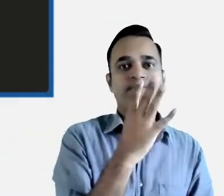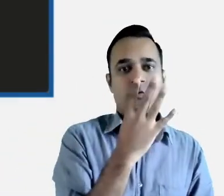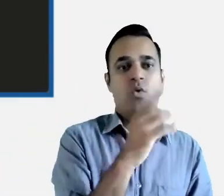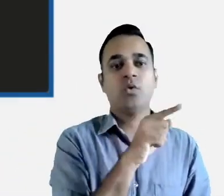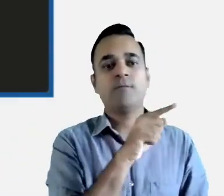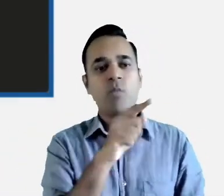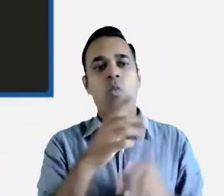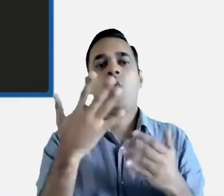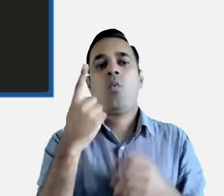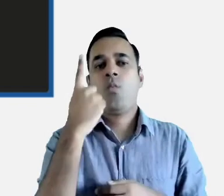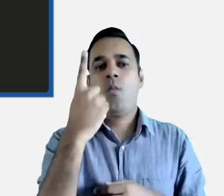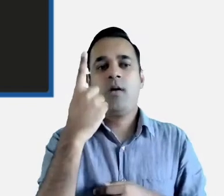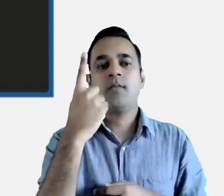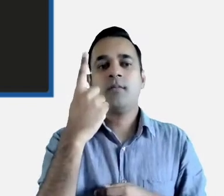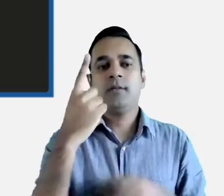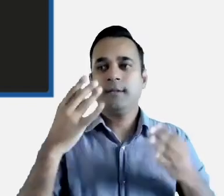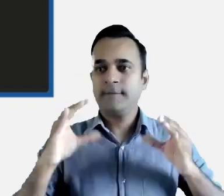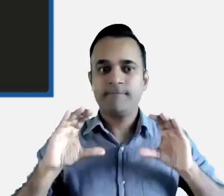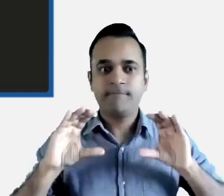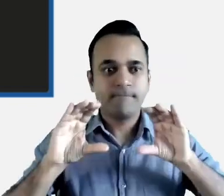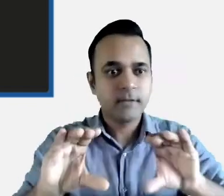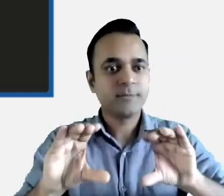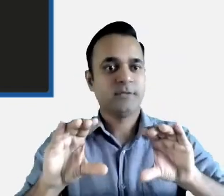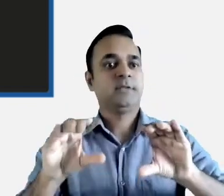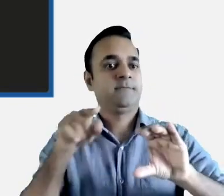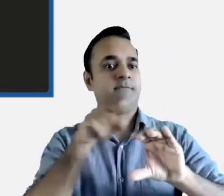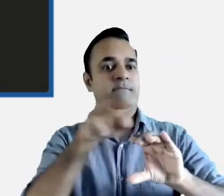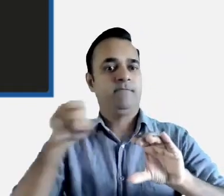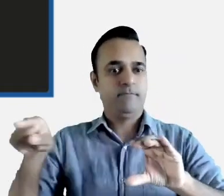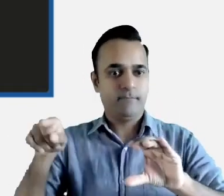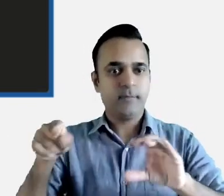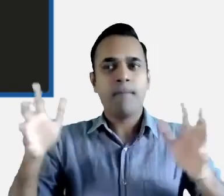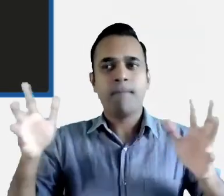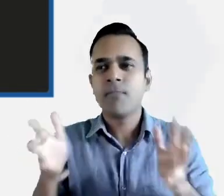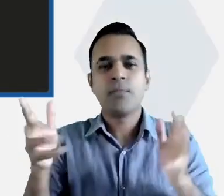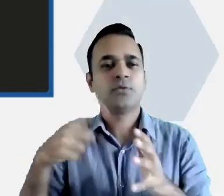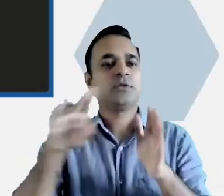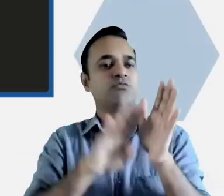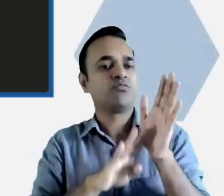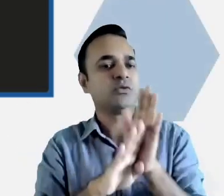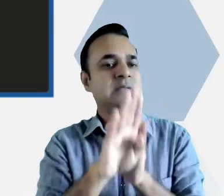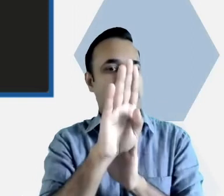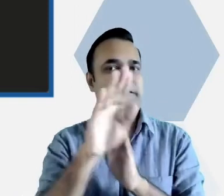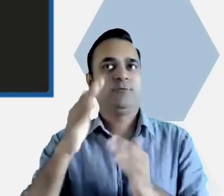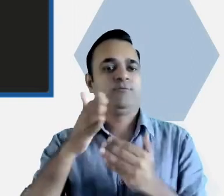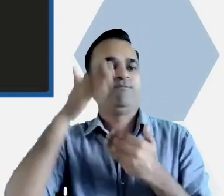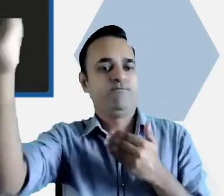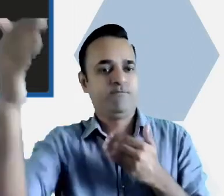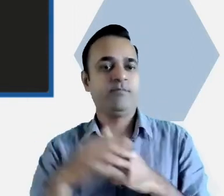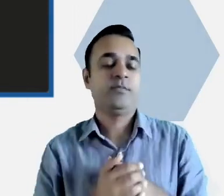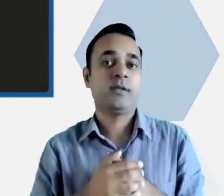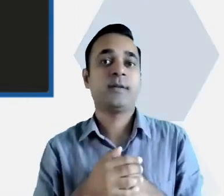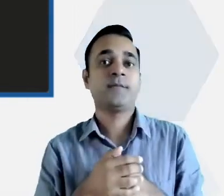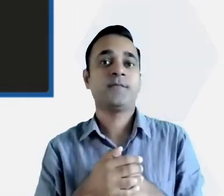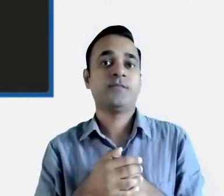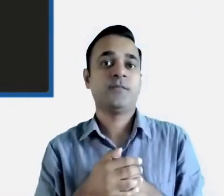UNOPS hace foco en la necesidad de un desarrollo compatible con el clima. Desarrollo compatible con